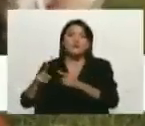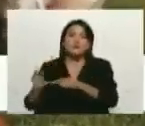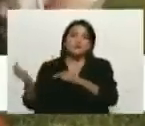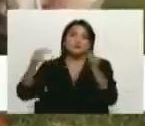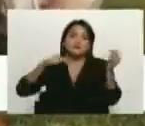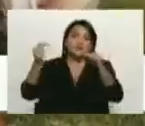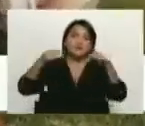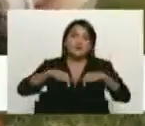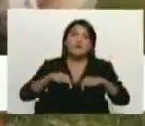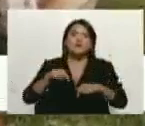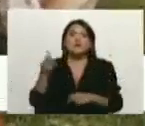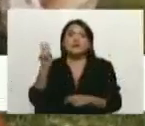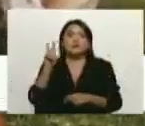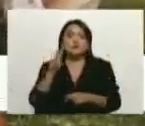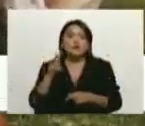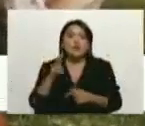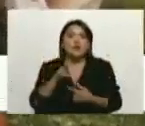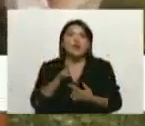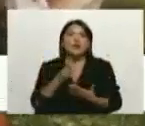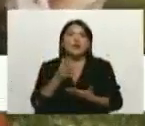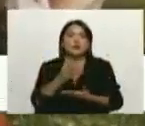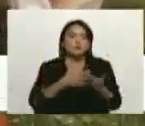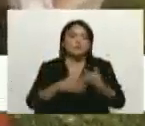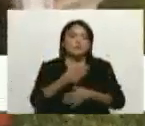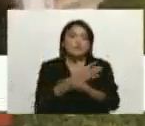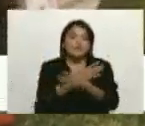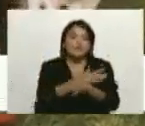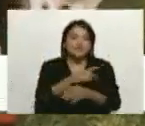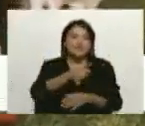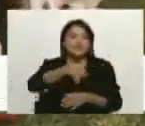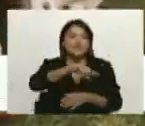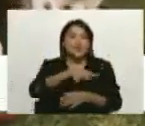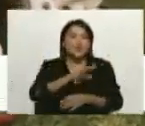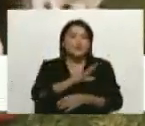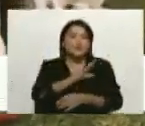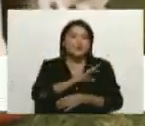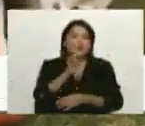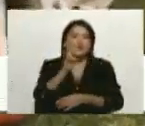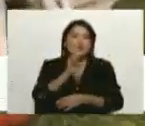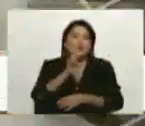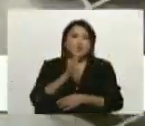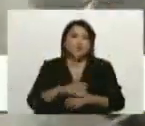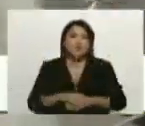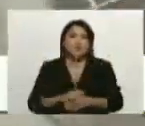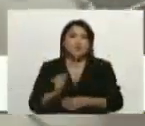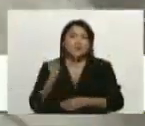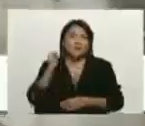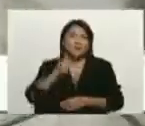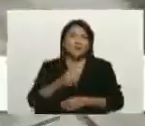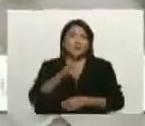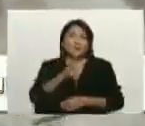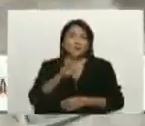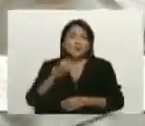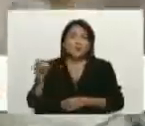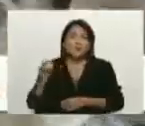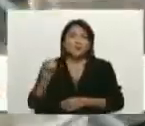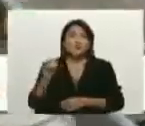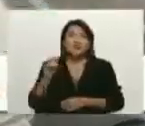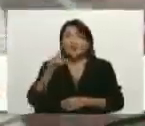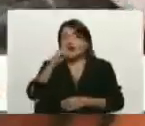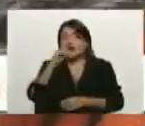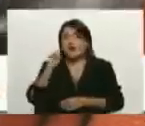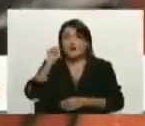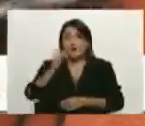acá se cruzaron entre sí y se cruzaron con un perro nativo nuestro. Pasado más de 400 años delinean una raza nueva, que es este, nuestro